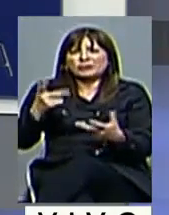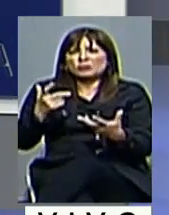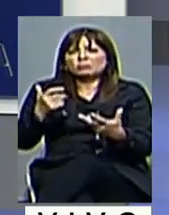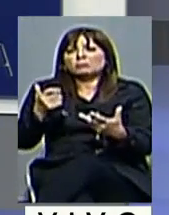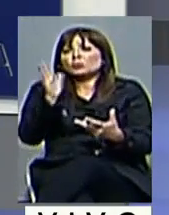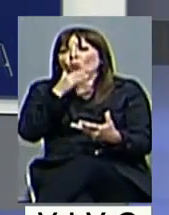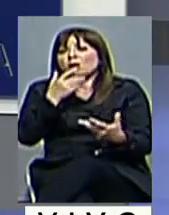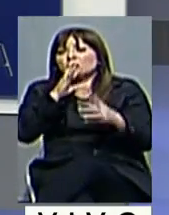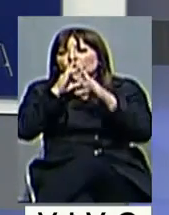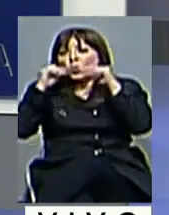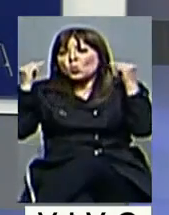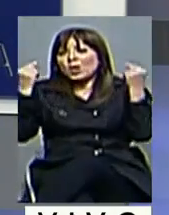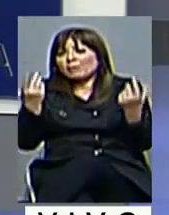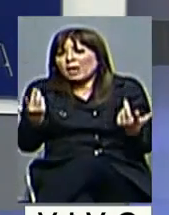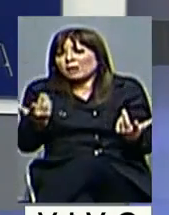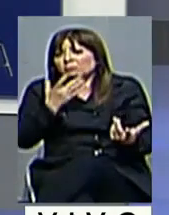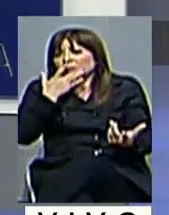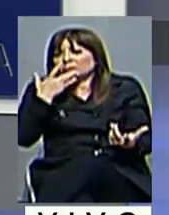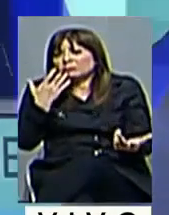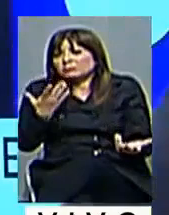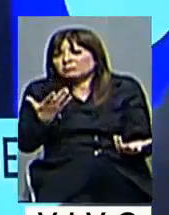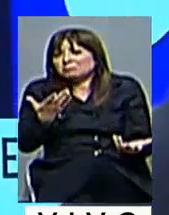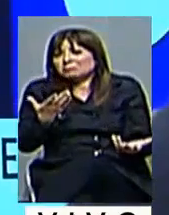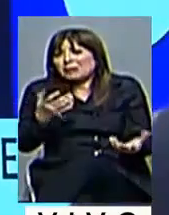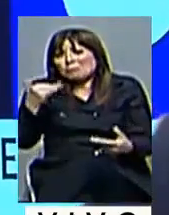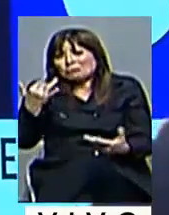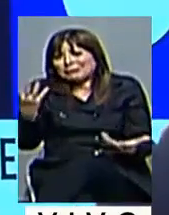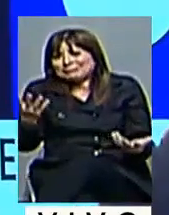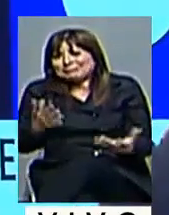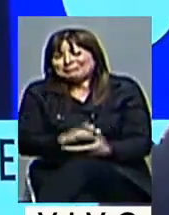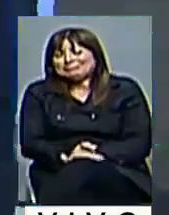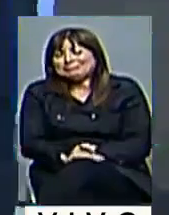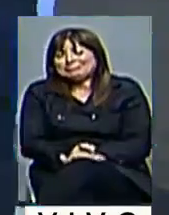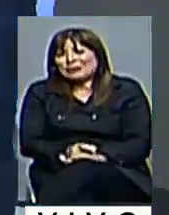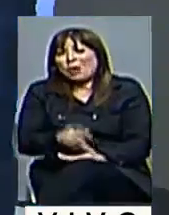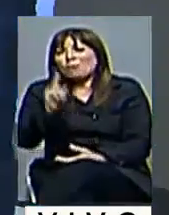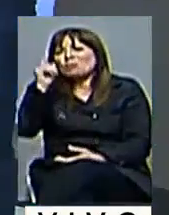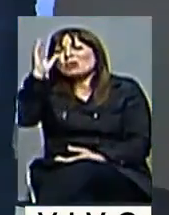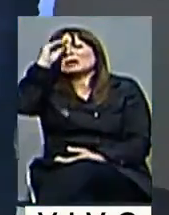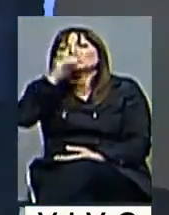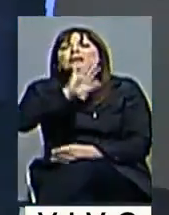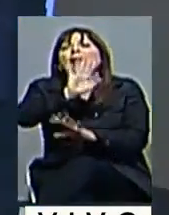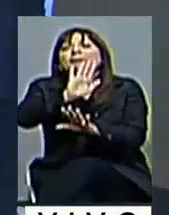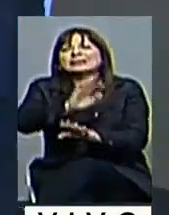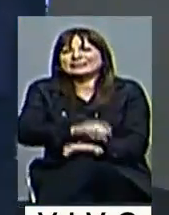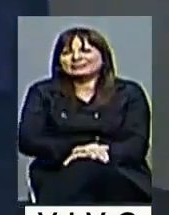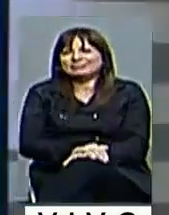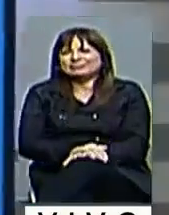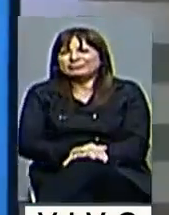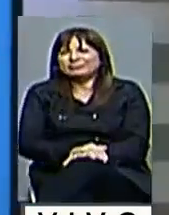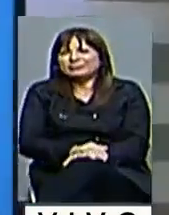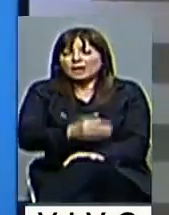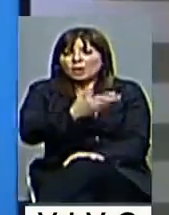nomás. Claro. Así que también puede ocurrir eso. Exactamente. Pasa a ser una noche nomás. Ahora, el gobierno